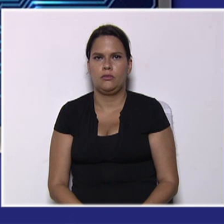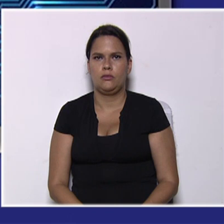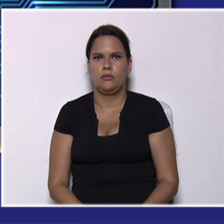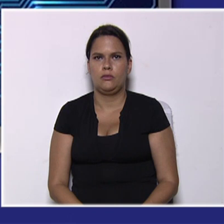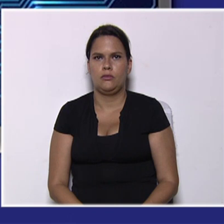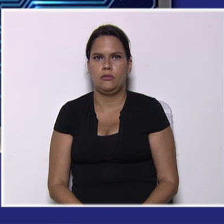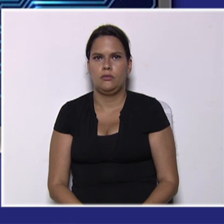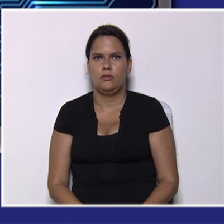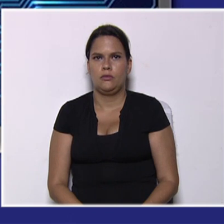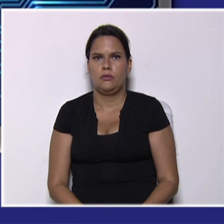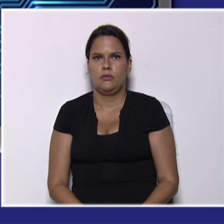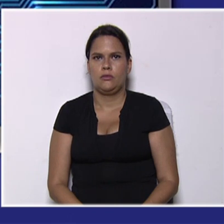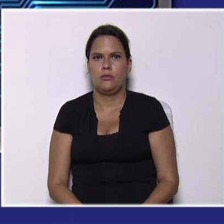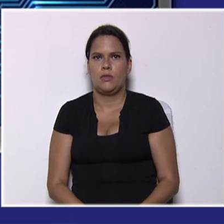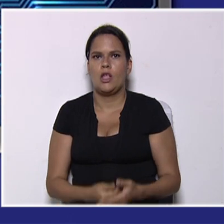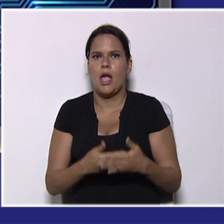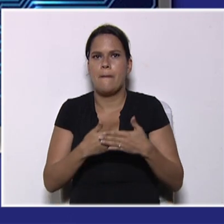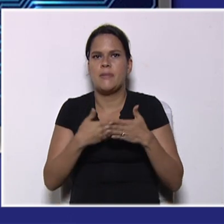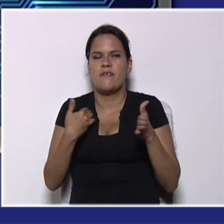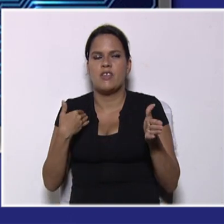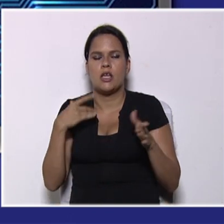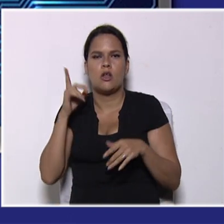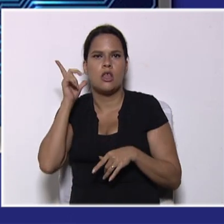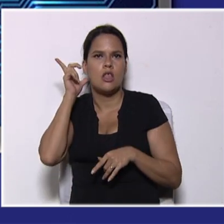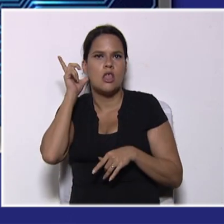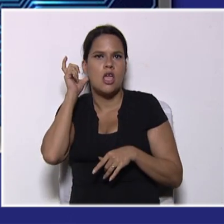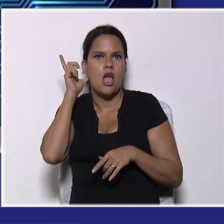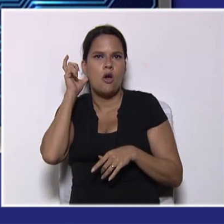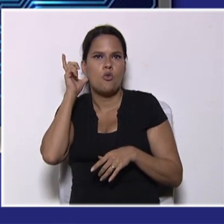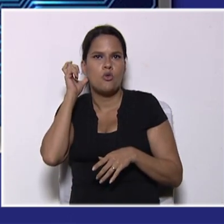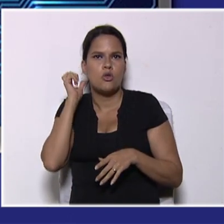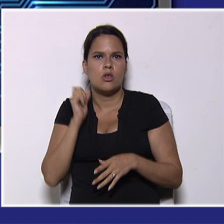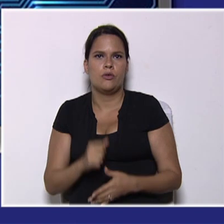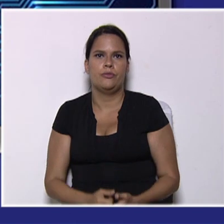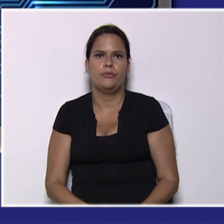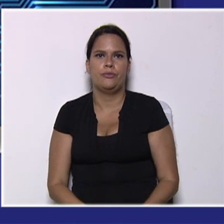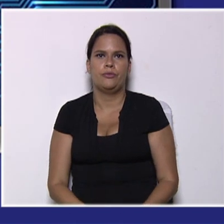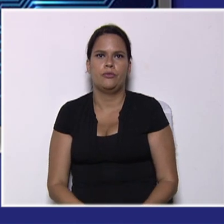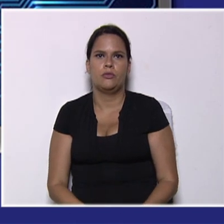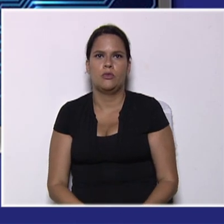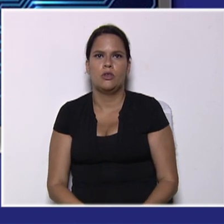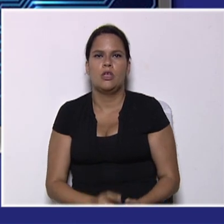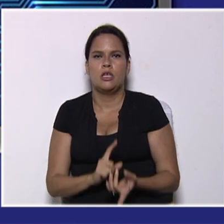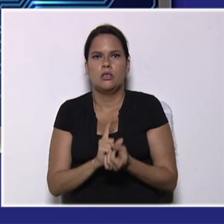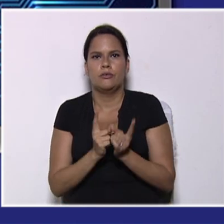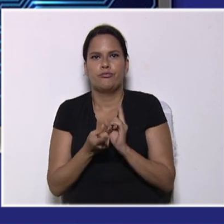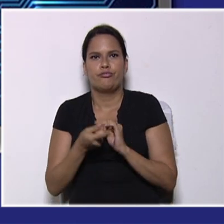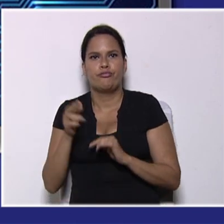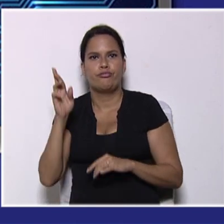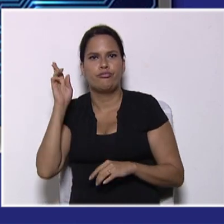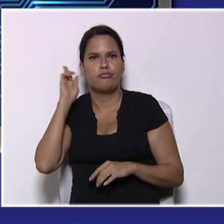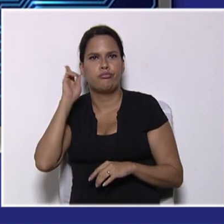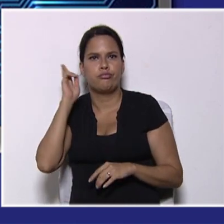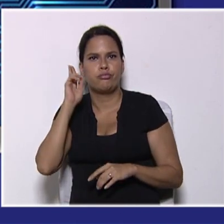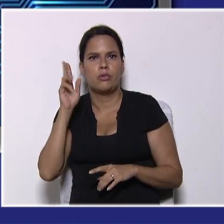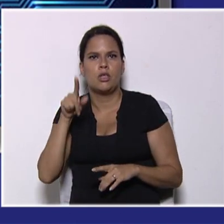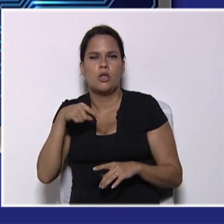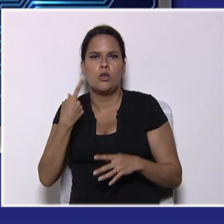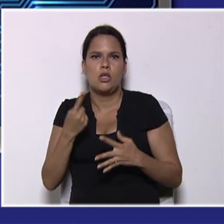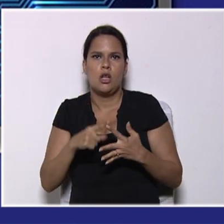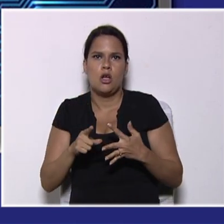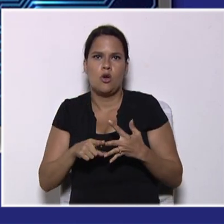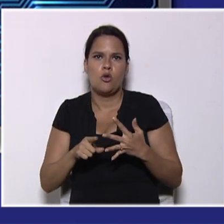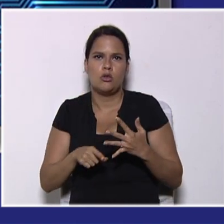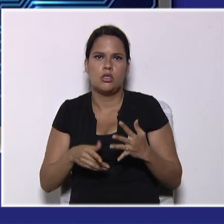conmutadores, amplificadores de audio, frecuencias y moduladores de radiofrecuencias, entre otros aspectos como